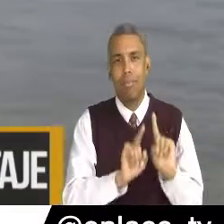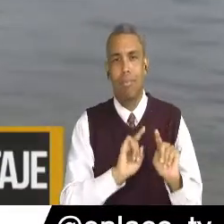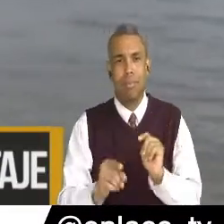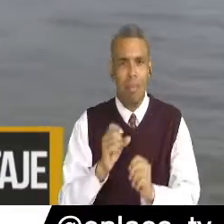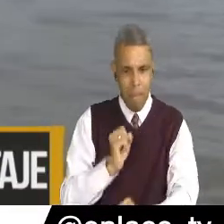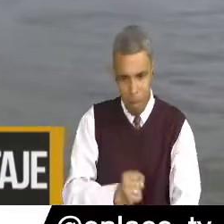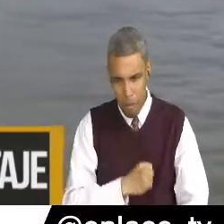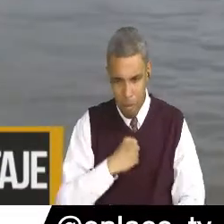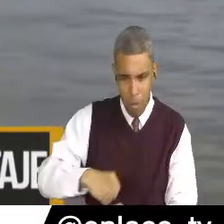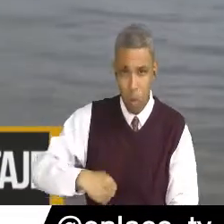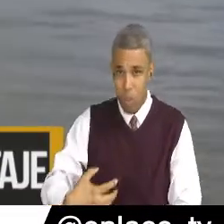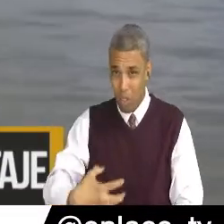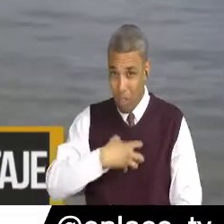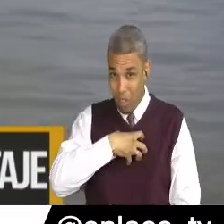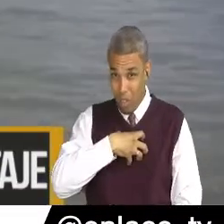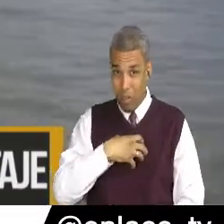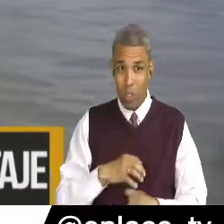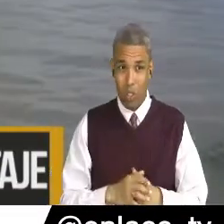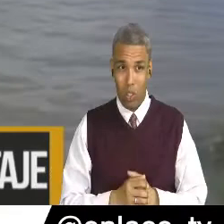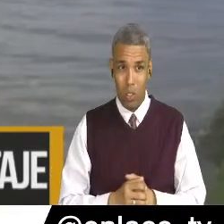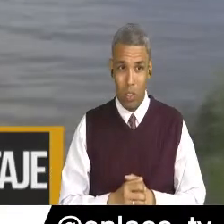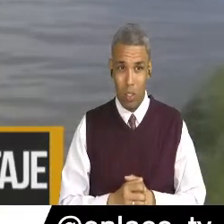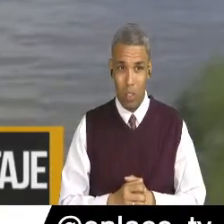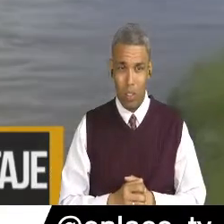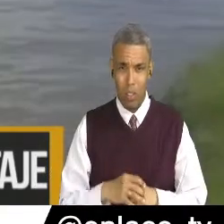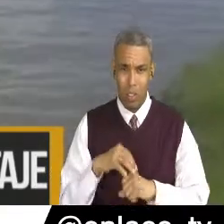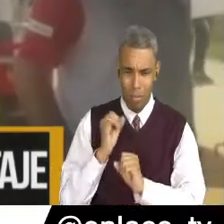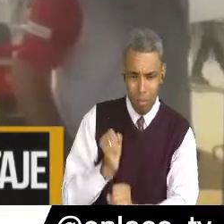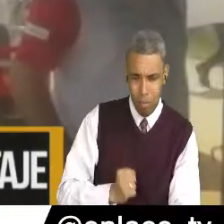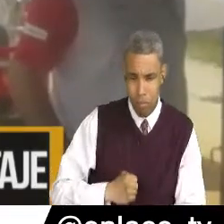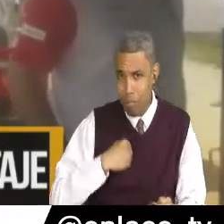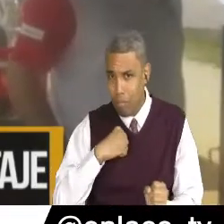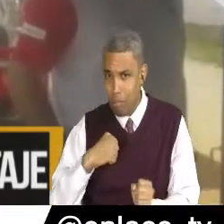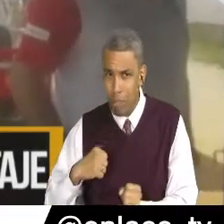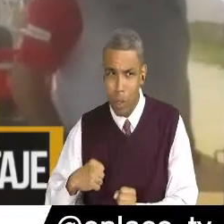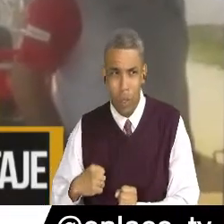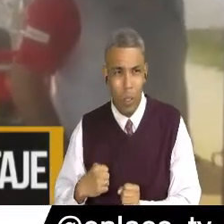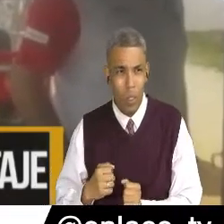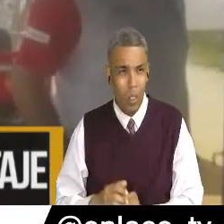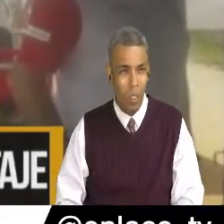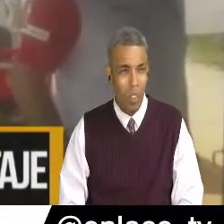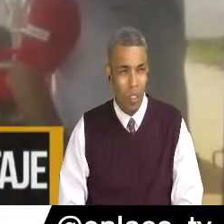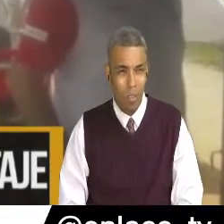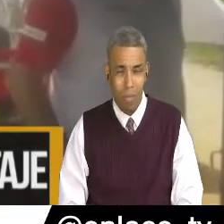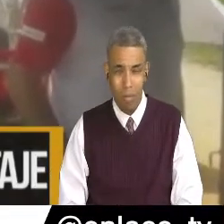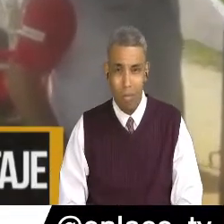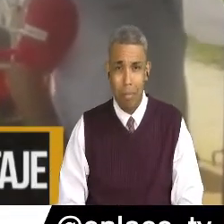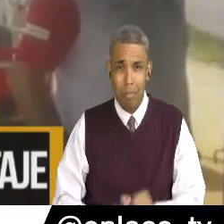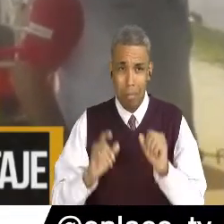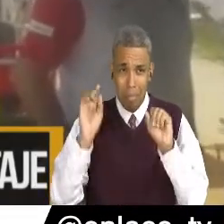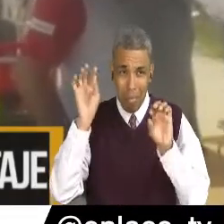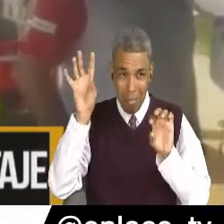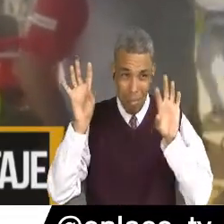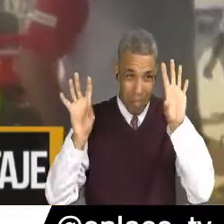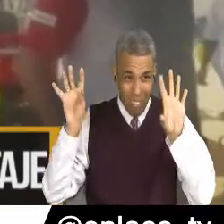que la lluvia ha venido con poco tiempo, con todo tranquilo, los países salen